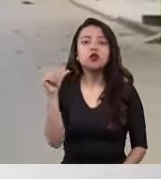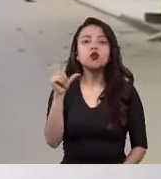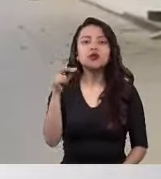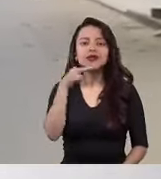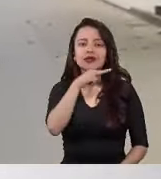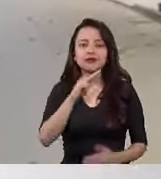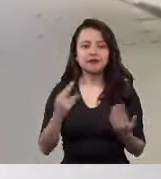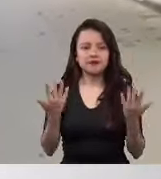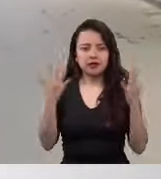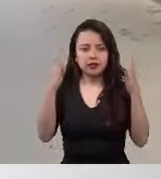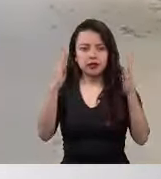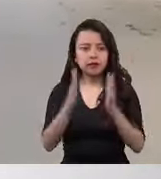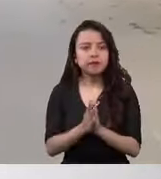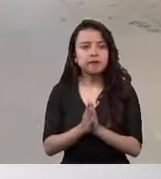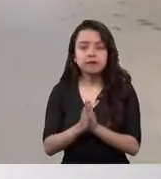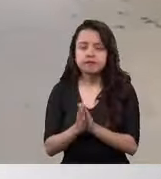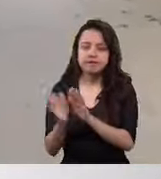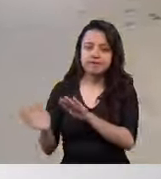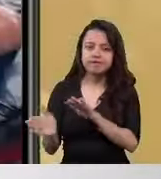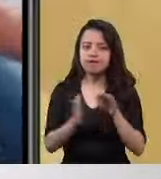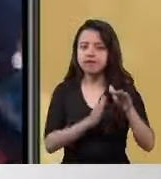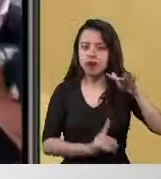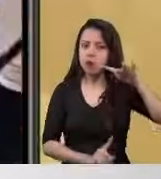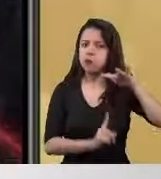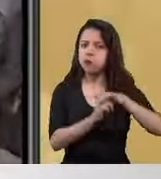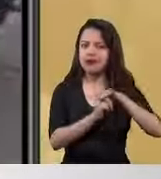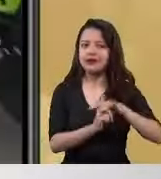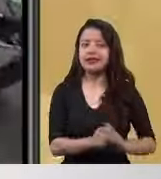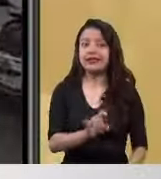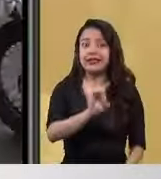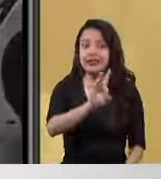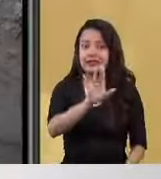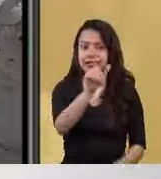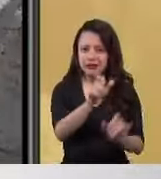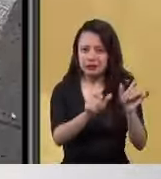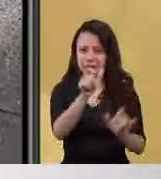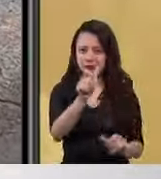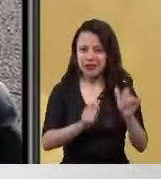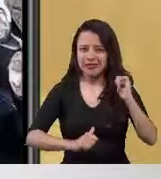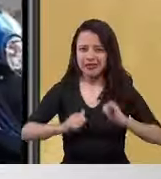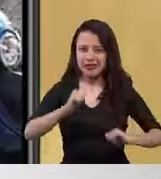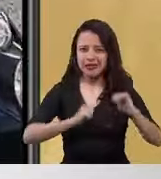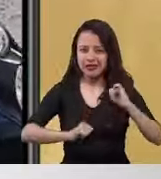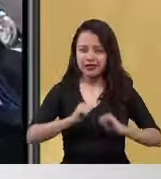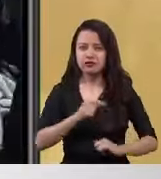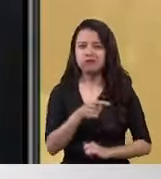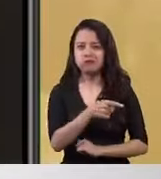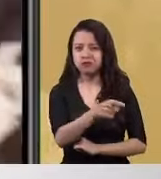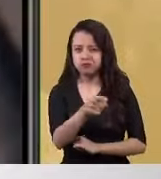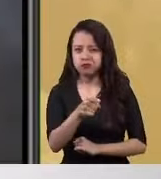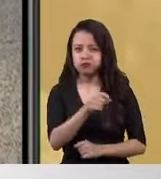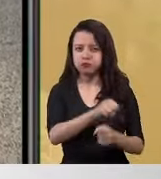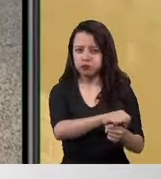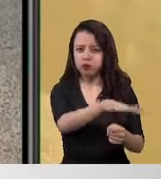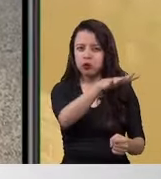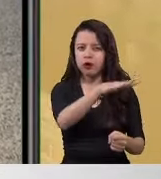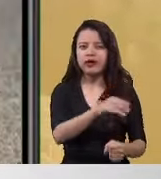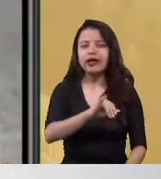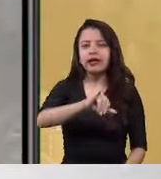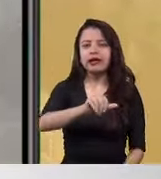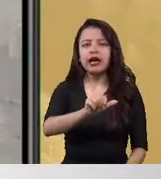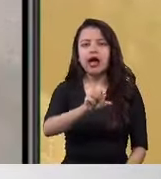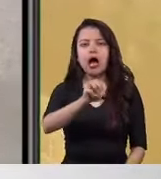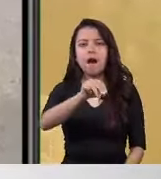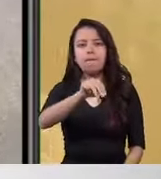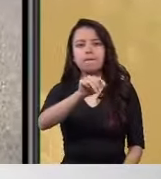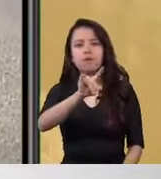atentado que ocurrió en Jamundí, en el Valle del Cauca. 15 personas heridas. Y el otro que les mencionábamos fue en